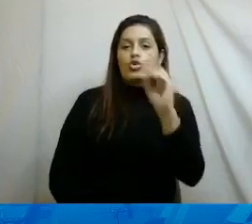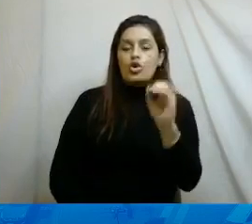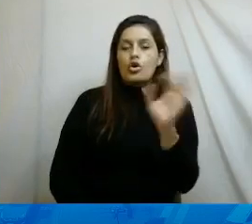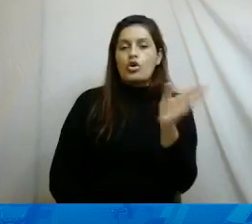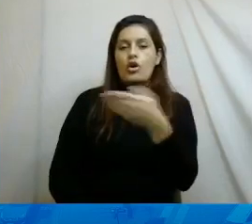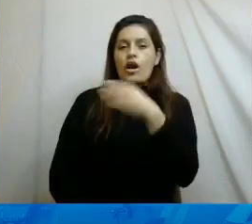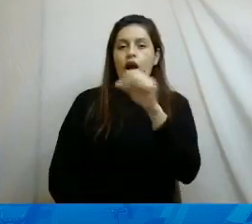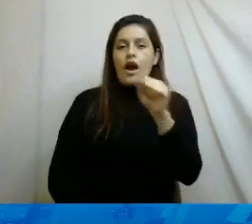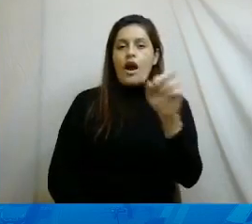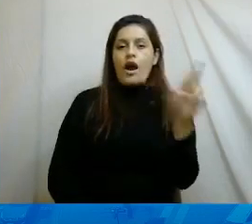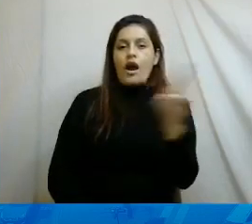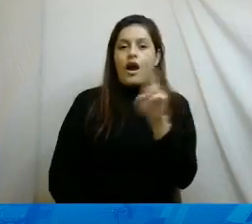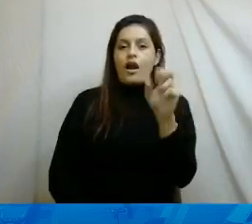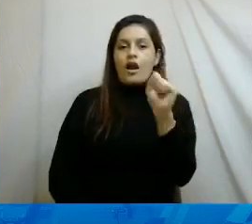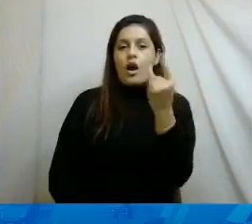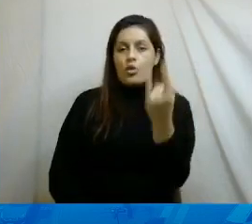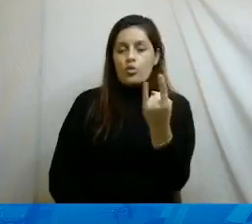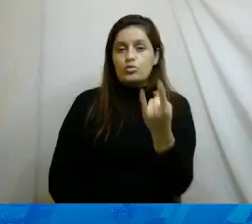por lo que